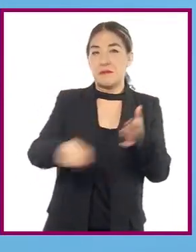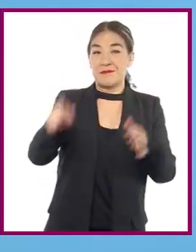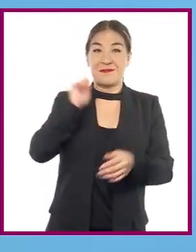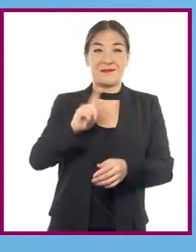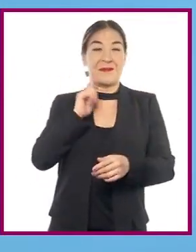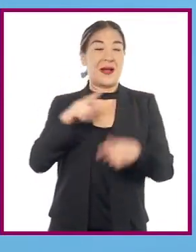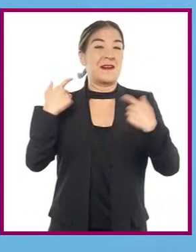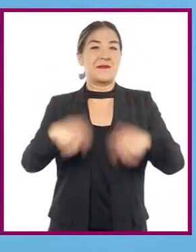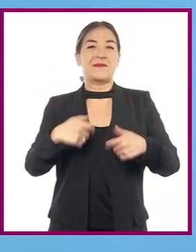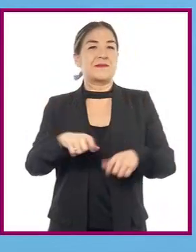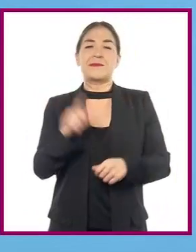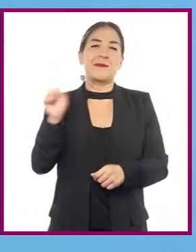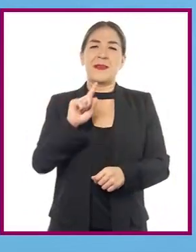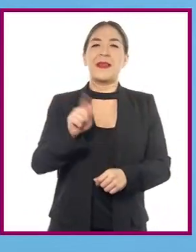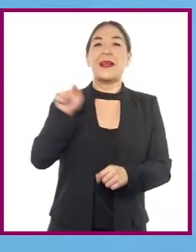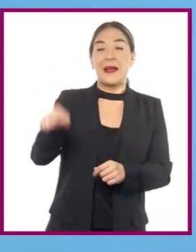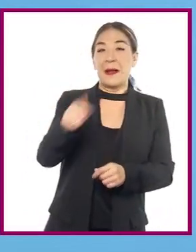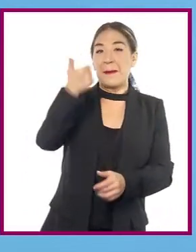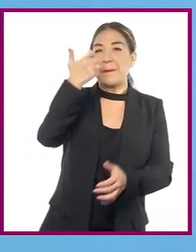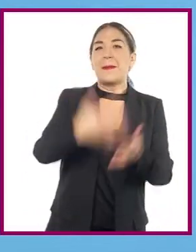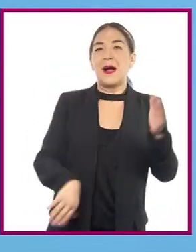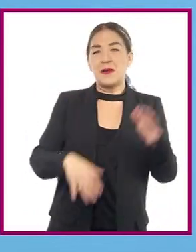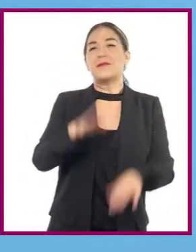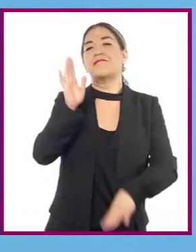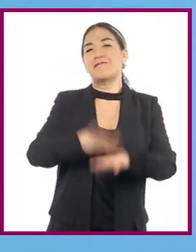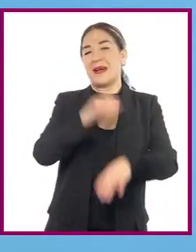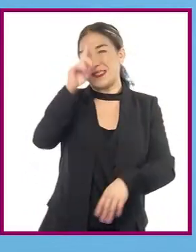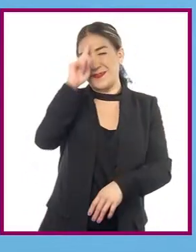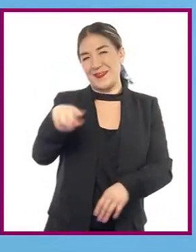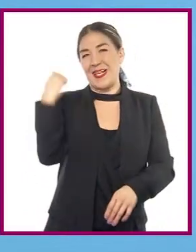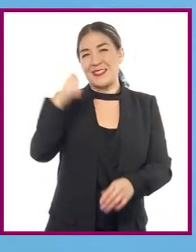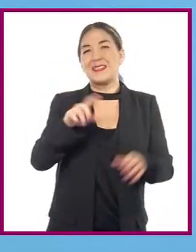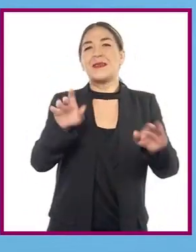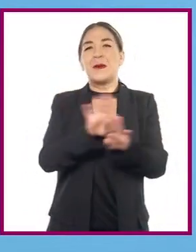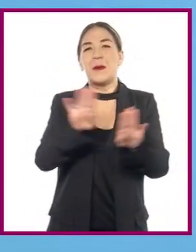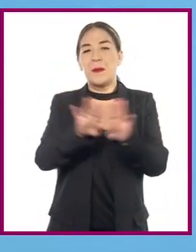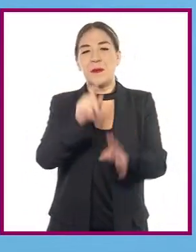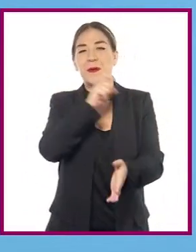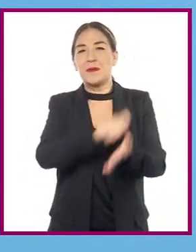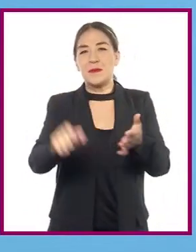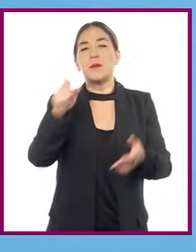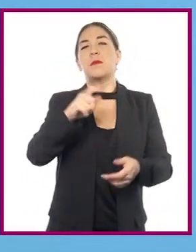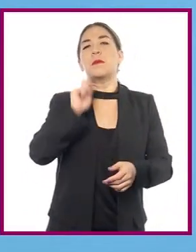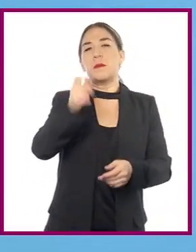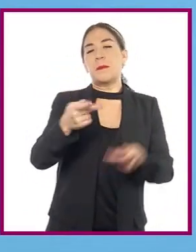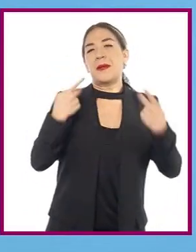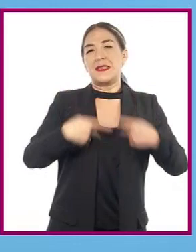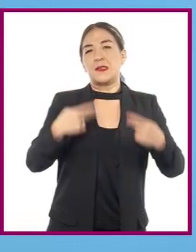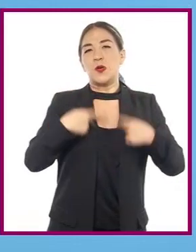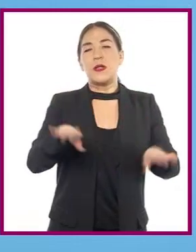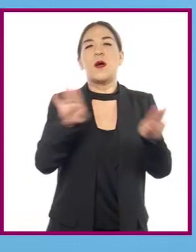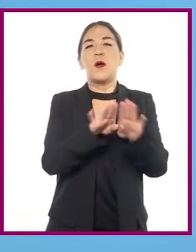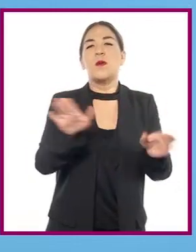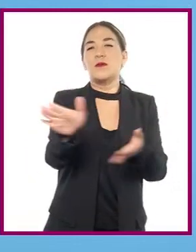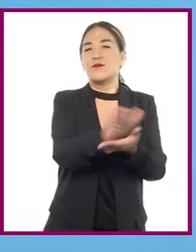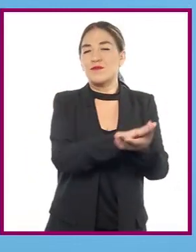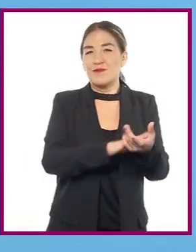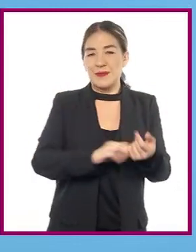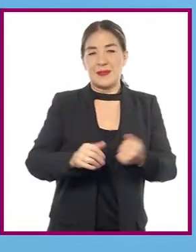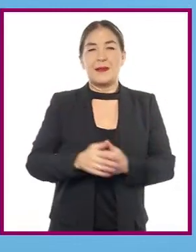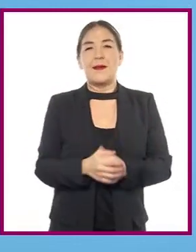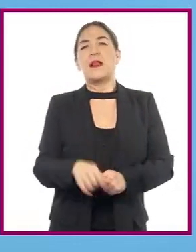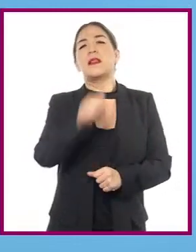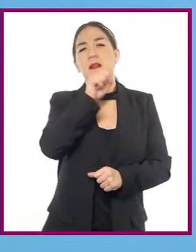buen gusto, pero por su baratura se venden fácilmente a personas de mediana condición. Se pueden